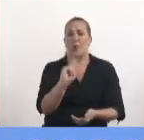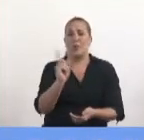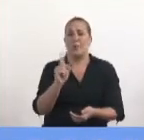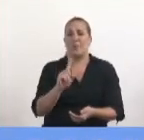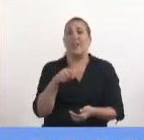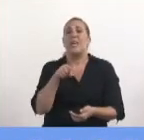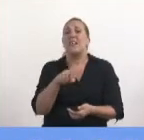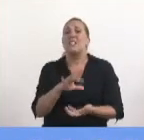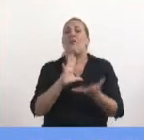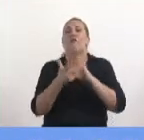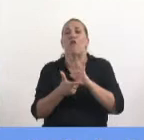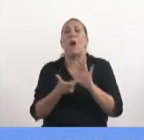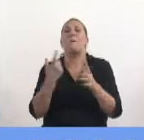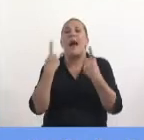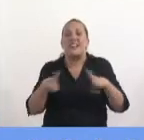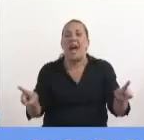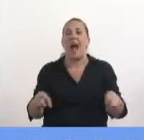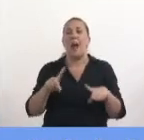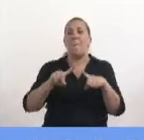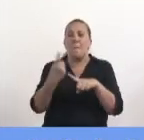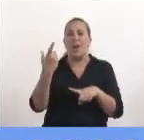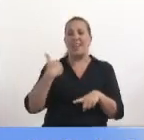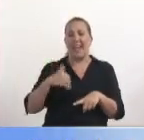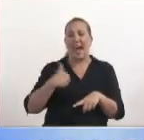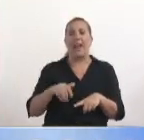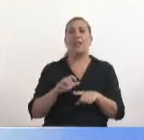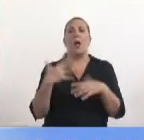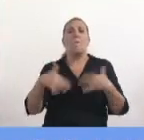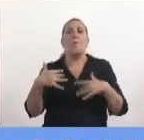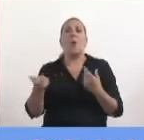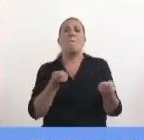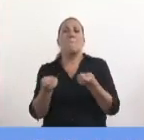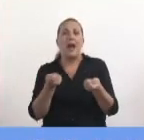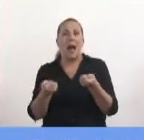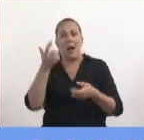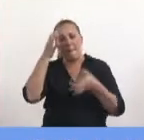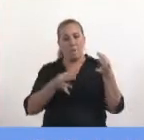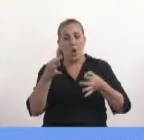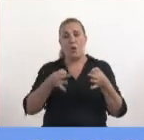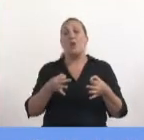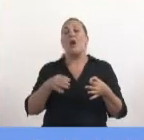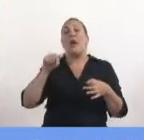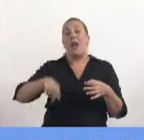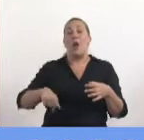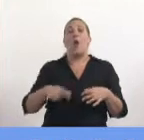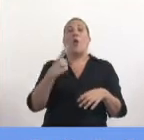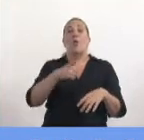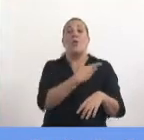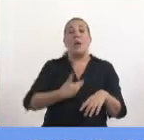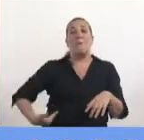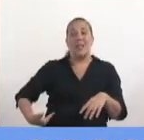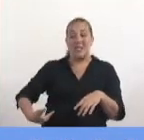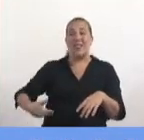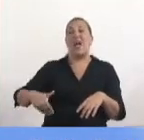esas jugadas raras de la política argentina, muy manejada por la justicia, en los últimos días de la presidenta saliente y dándole